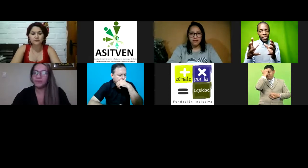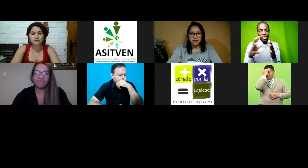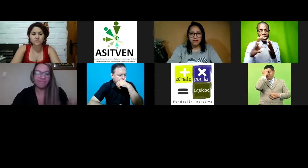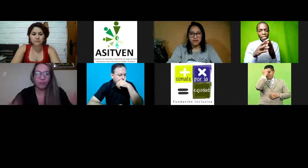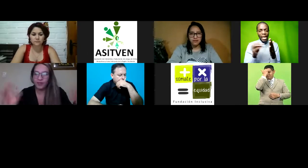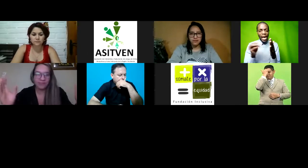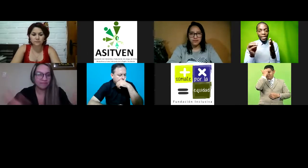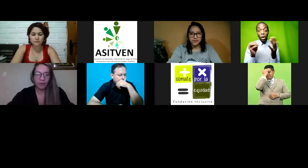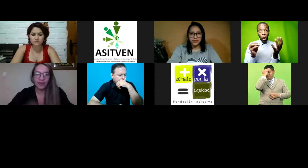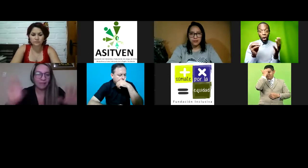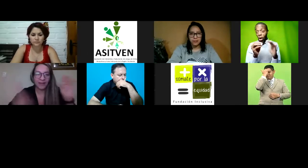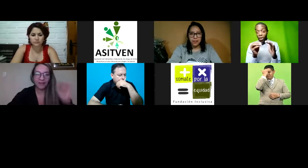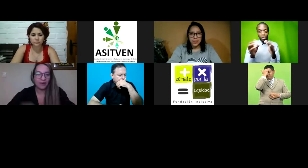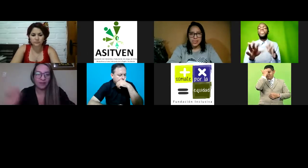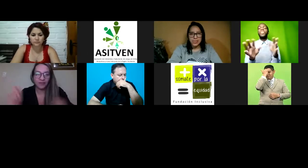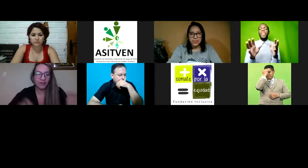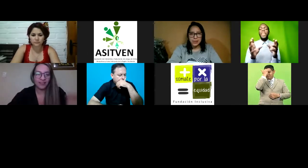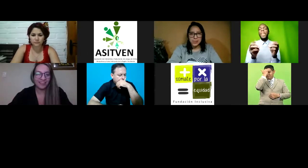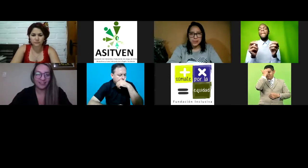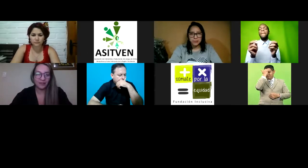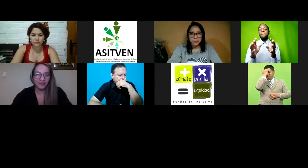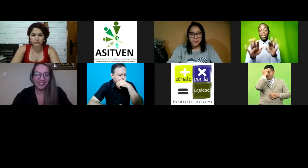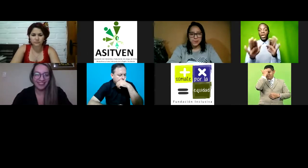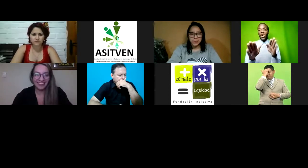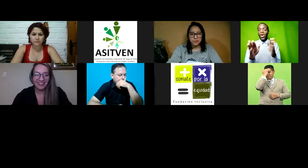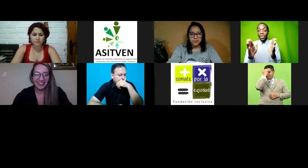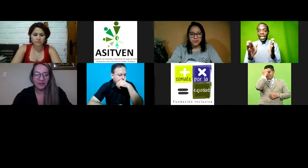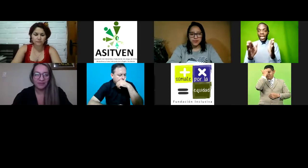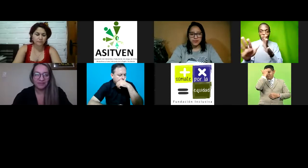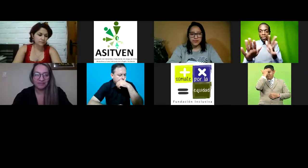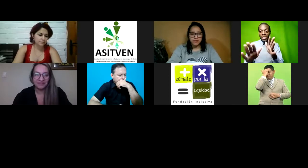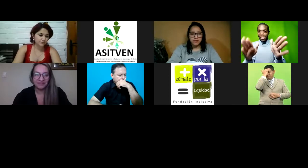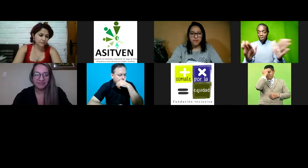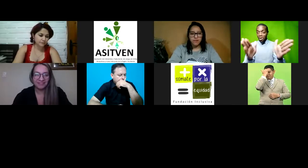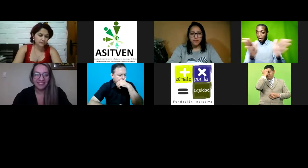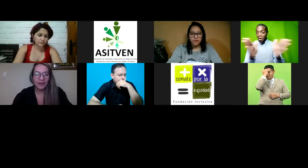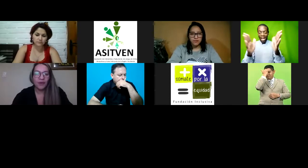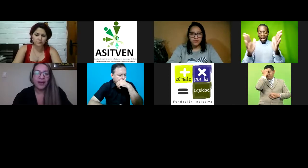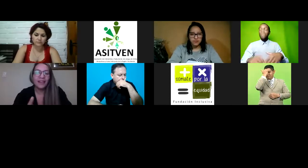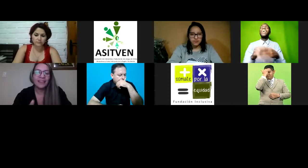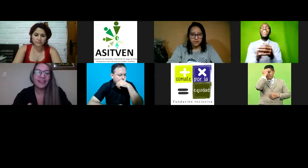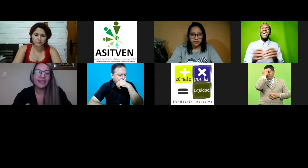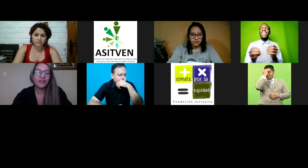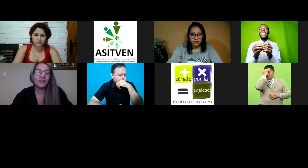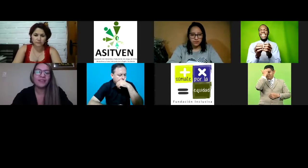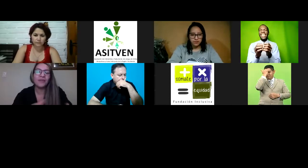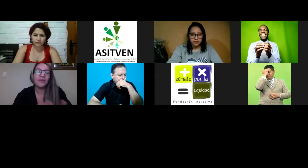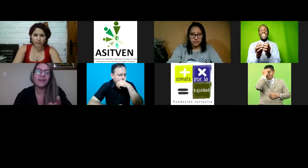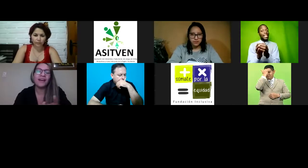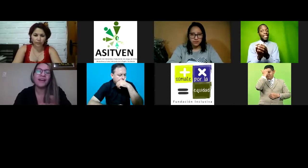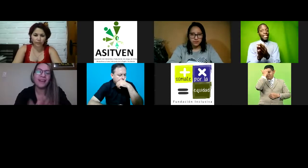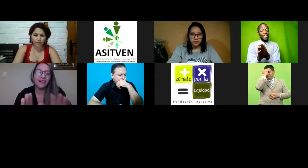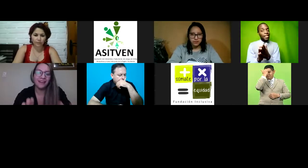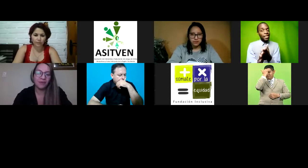No, ¿Sí? no De pude. imitar, Tuve ¿no? que apagar micrófono y todo. Ok, Ya. entonces ya estás de vuelta. Sí. Ok, aquí Ya, voy. voy a entrar desde otra cuenta, perdón,